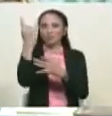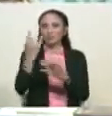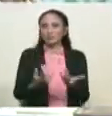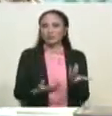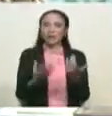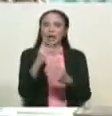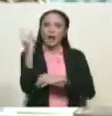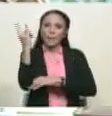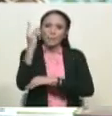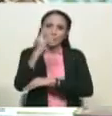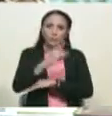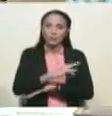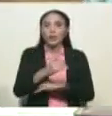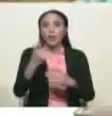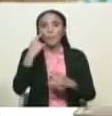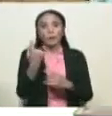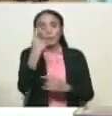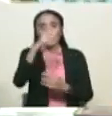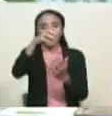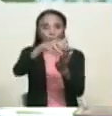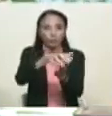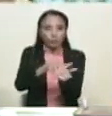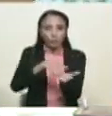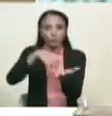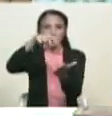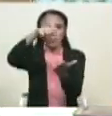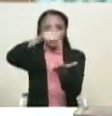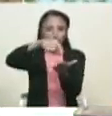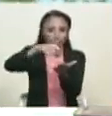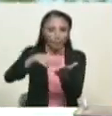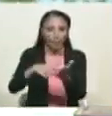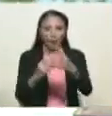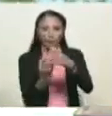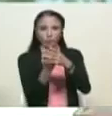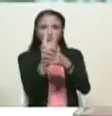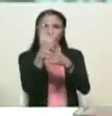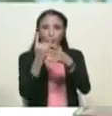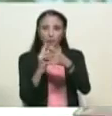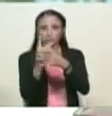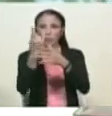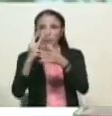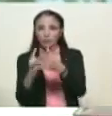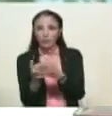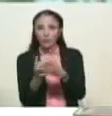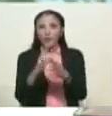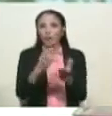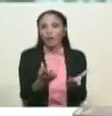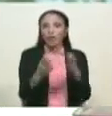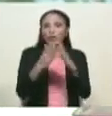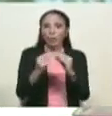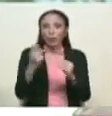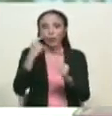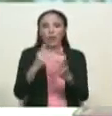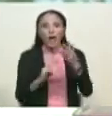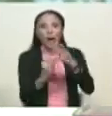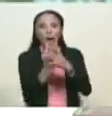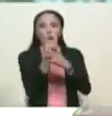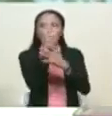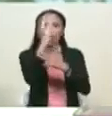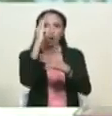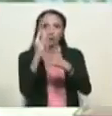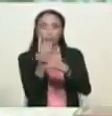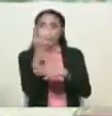sembrando la morera, sembrando la moringa, con árboles que crecen